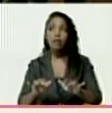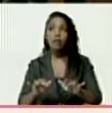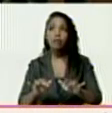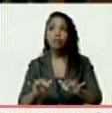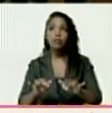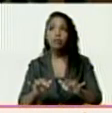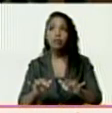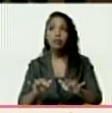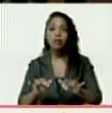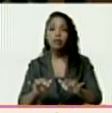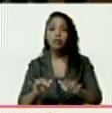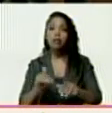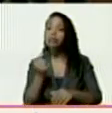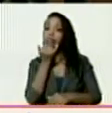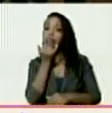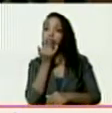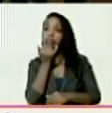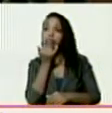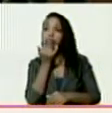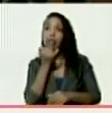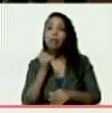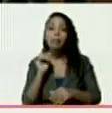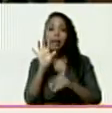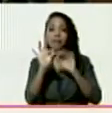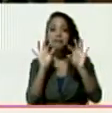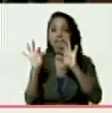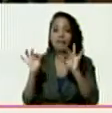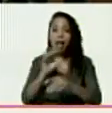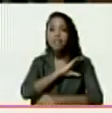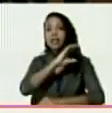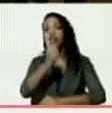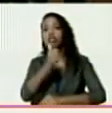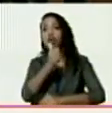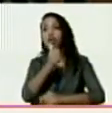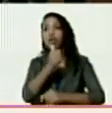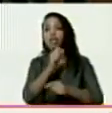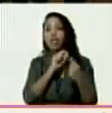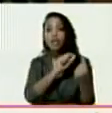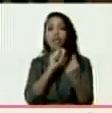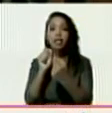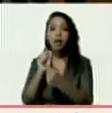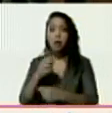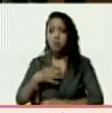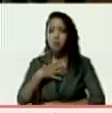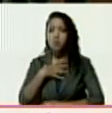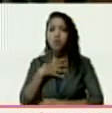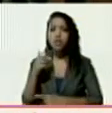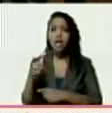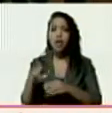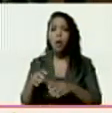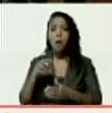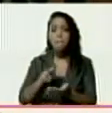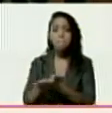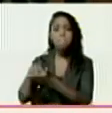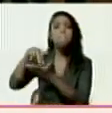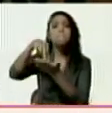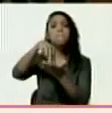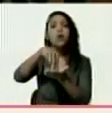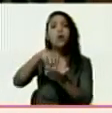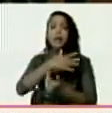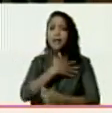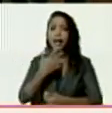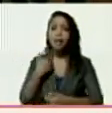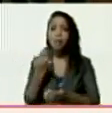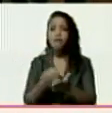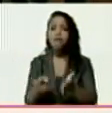para iniciar el secretario accidental y para designar el director de debate, ellos pudieron haberse parado y decir, mira, queremos la verificación